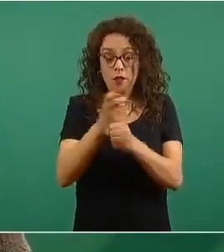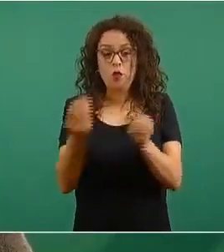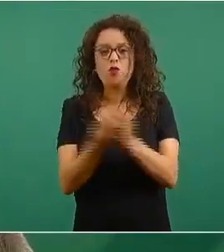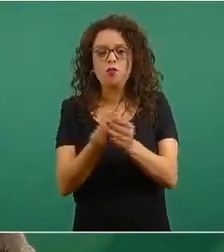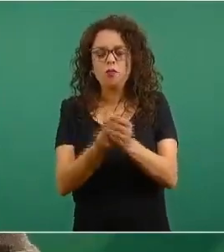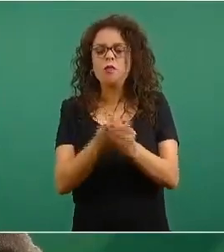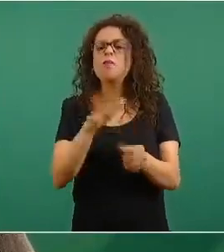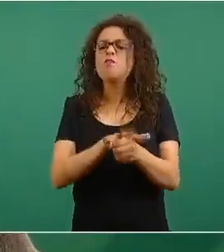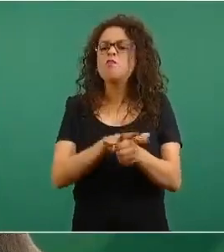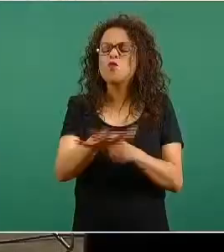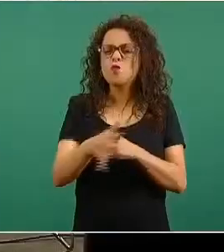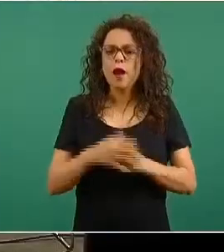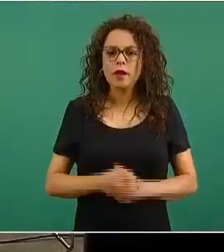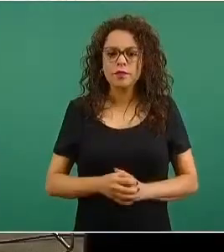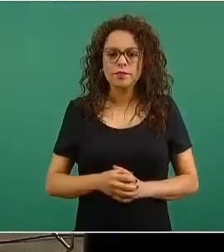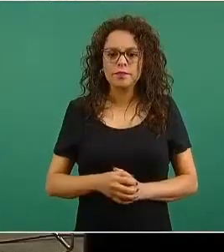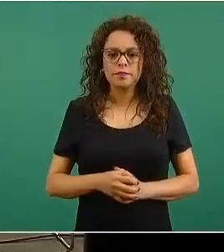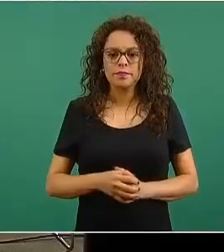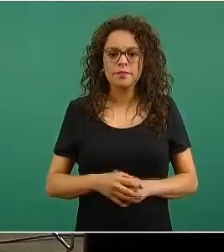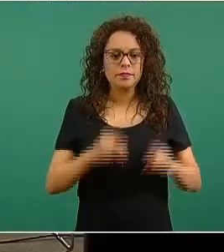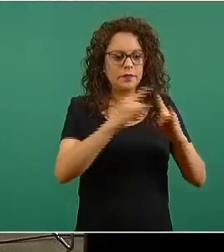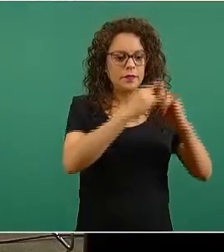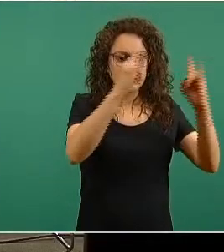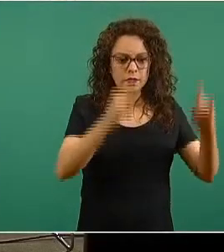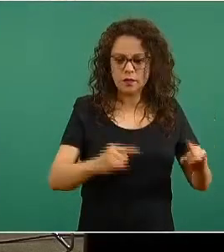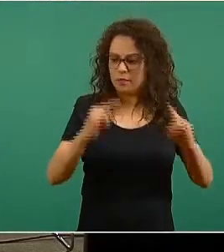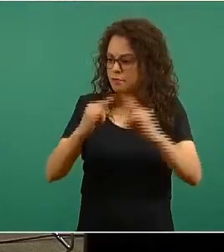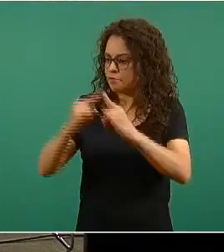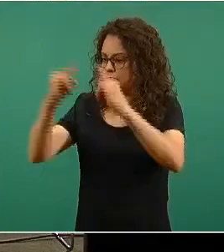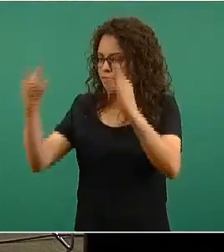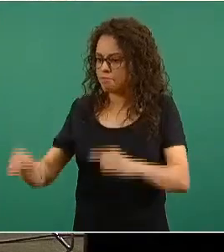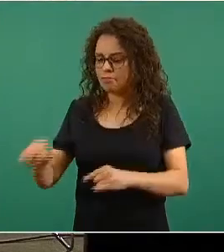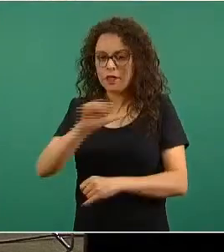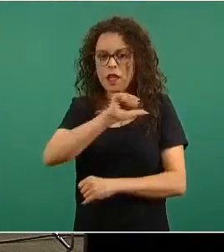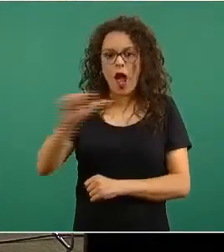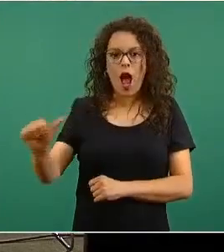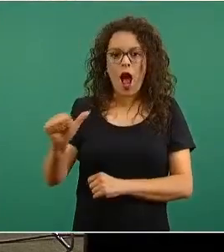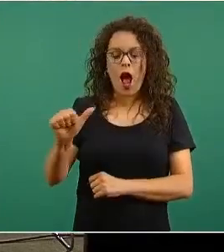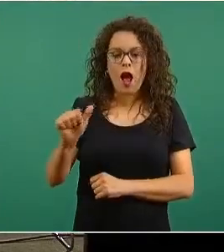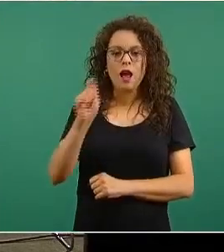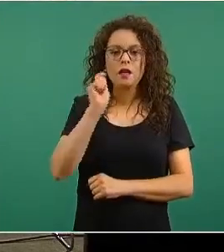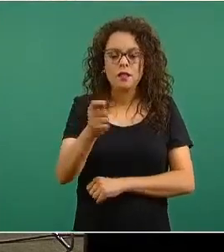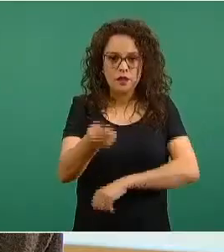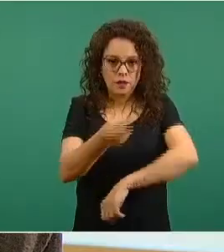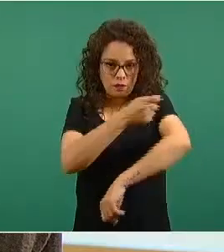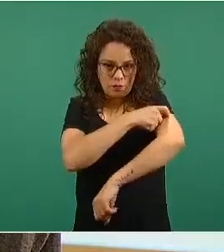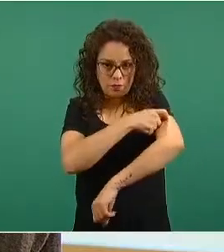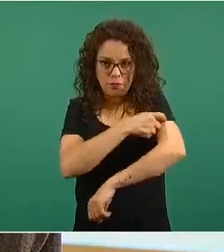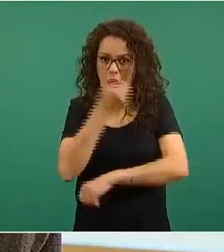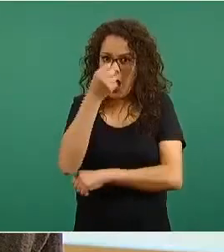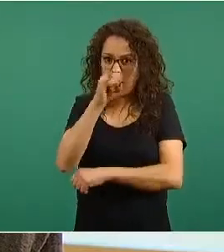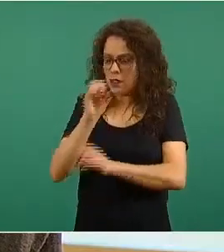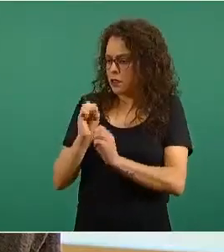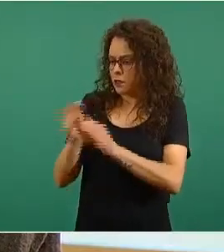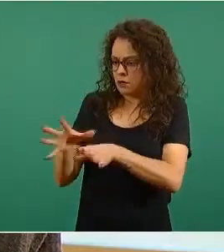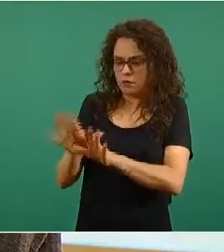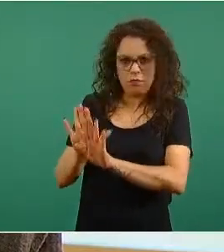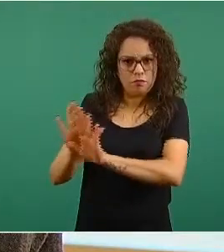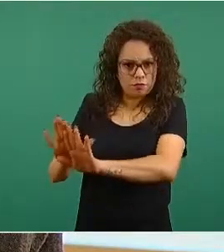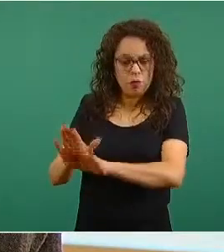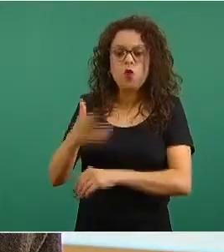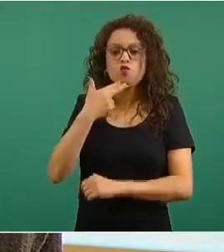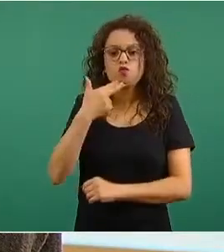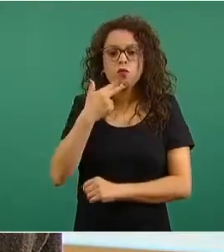son puestos de vacunación fuera de las unidades de salud, pero relativamente fijos. Estos se utilizan en